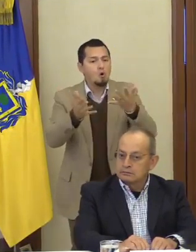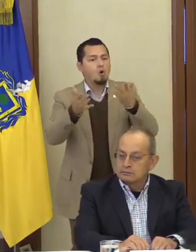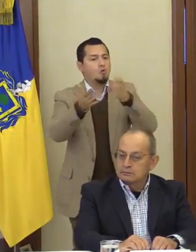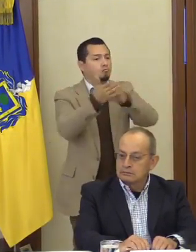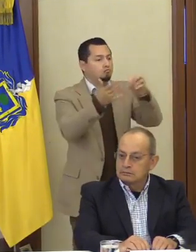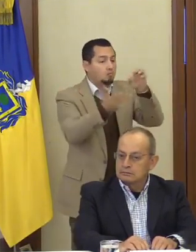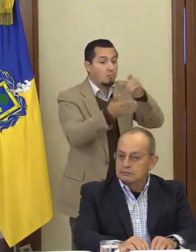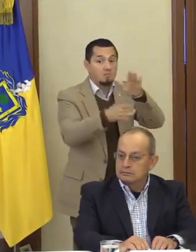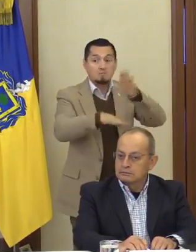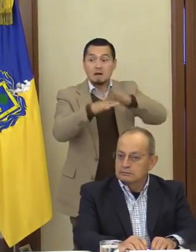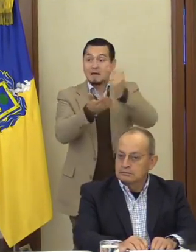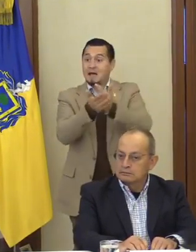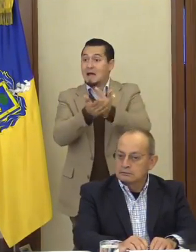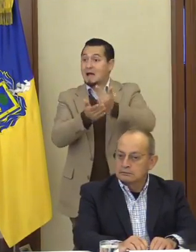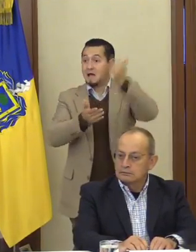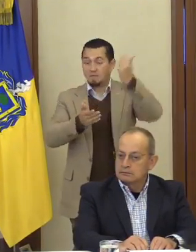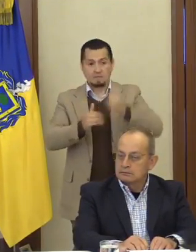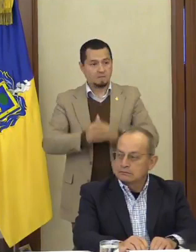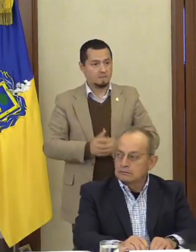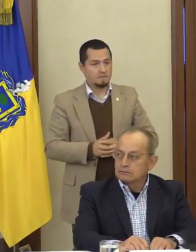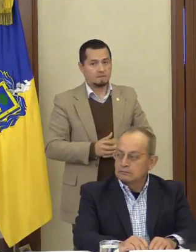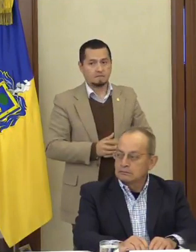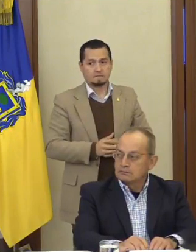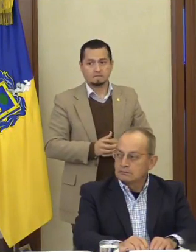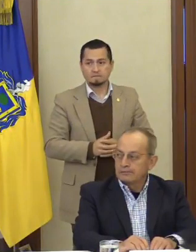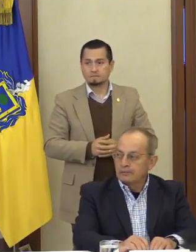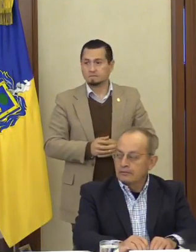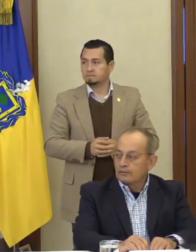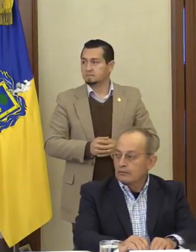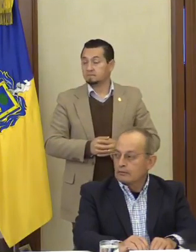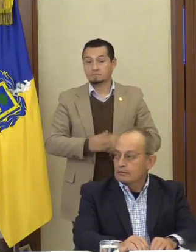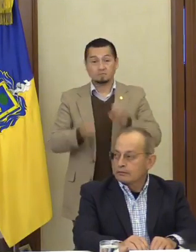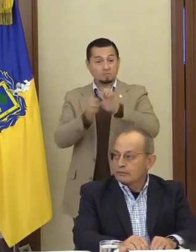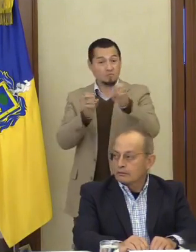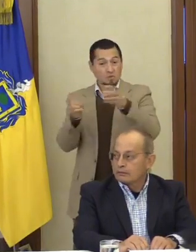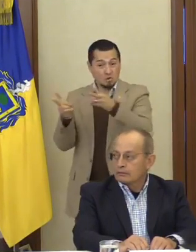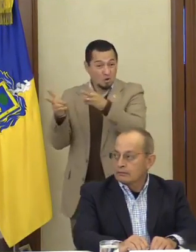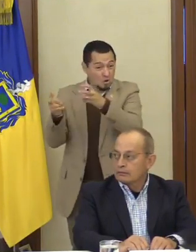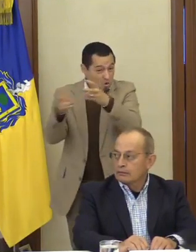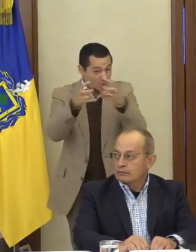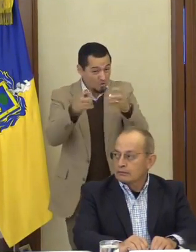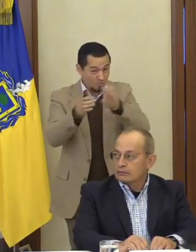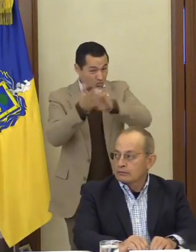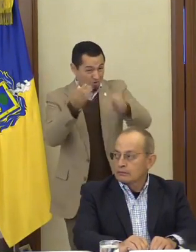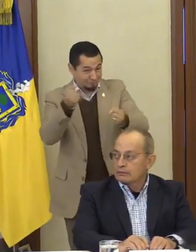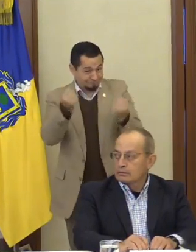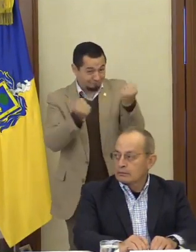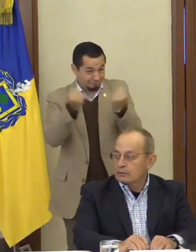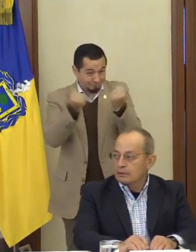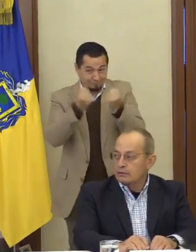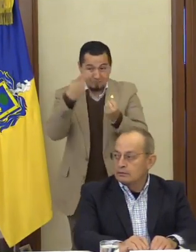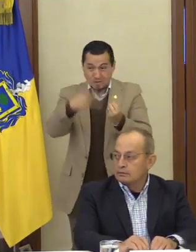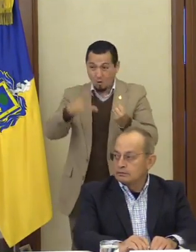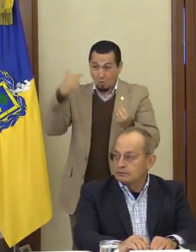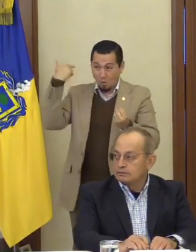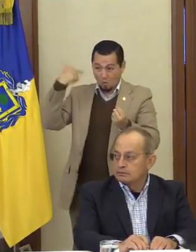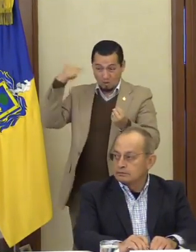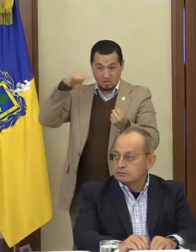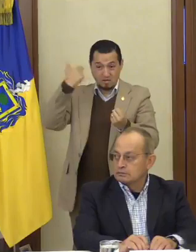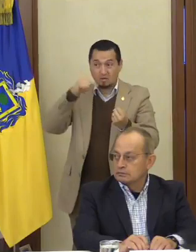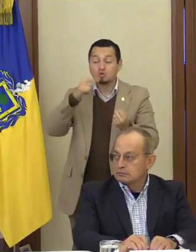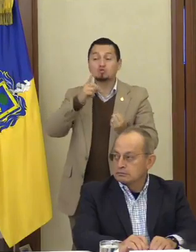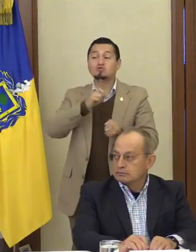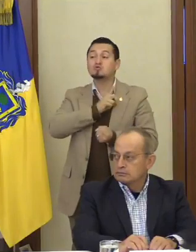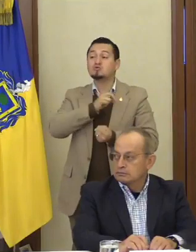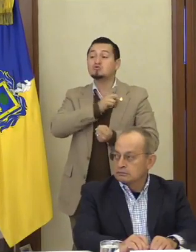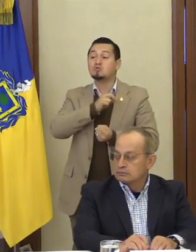la parte más grave. Fíjense esto. El robo de vehículos en el área metropolitana de Guadalajara